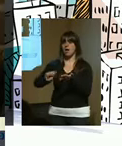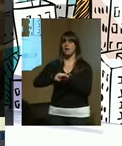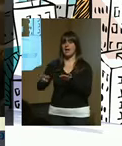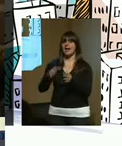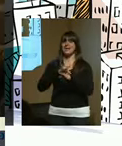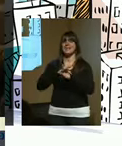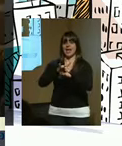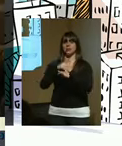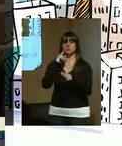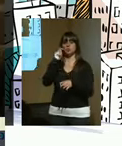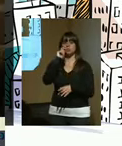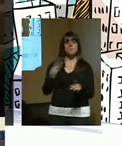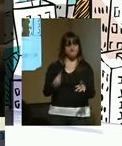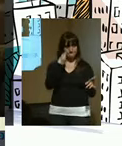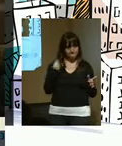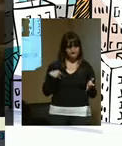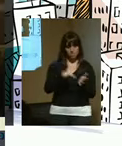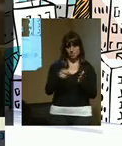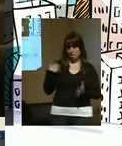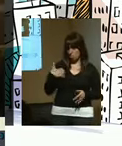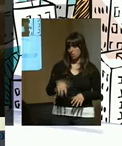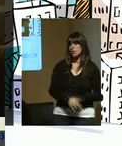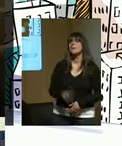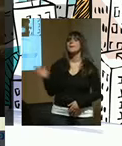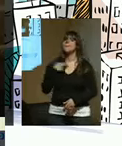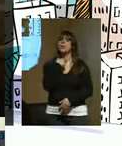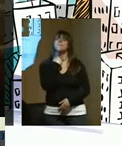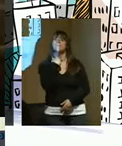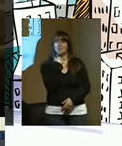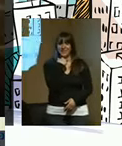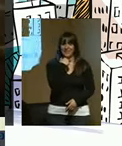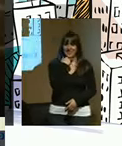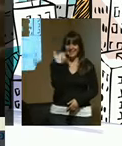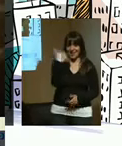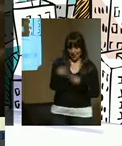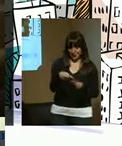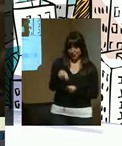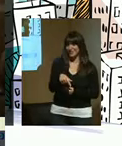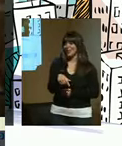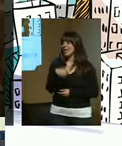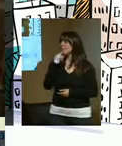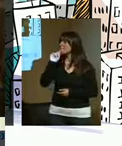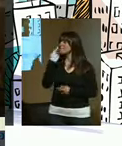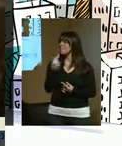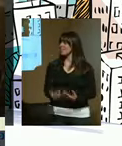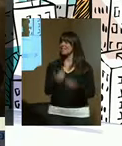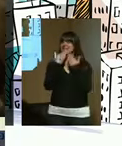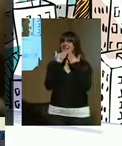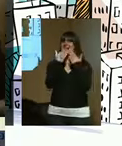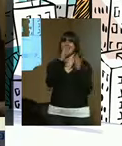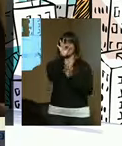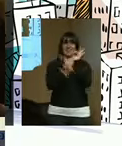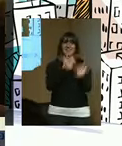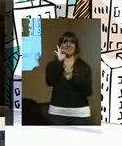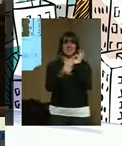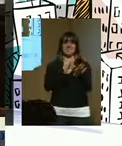Cuando quieras, José Francisco. Bueno, muchas gracias y primero que nada agradecer a la Fundación que nos haya invitado y